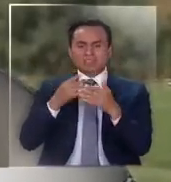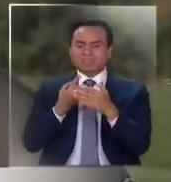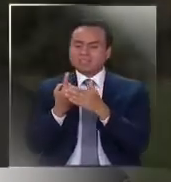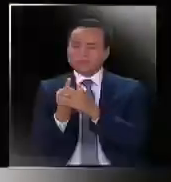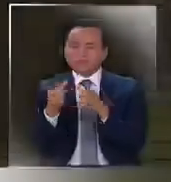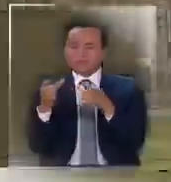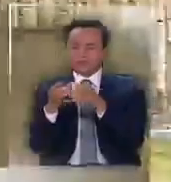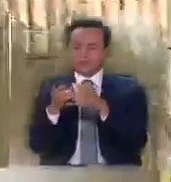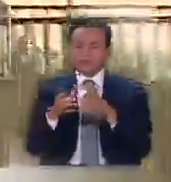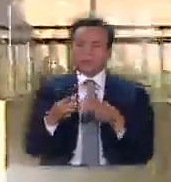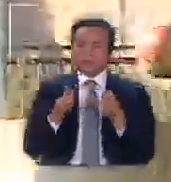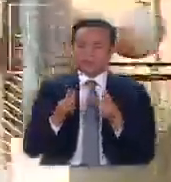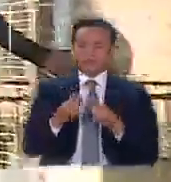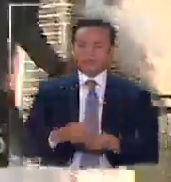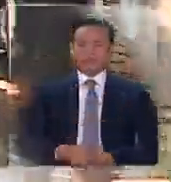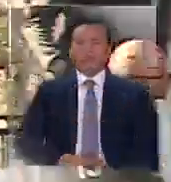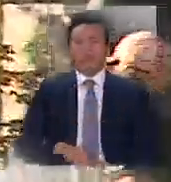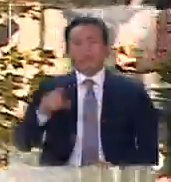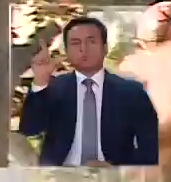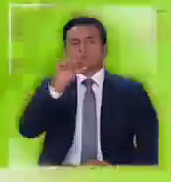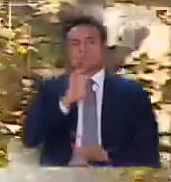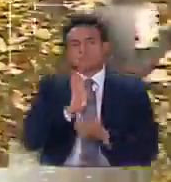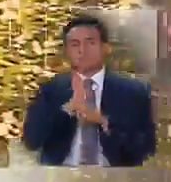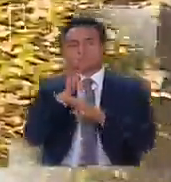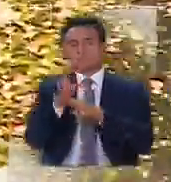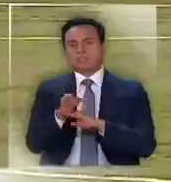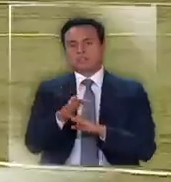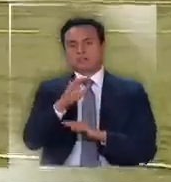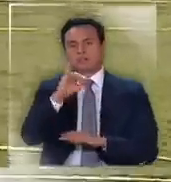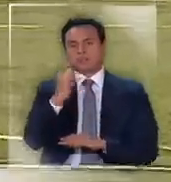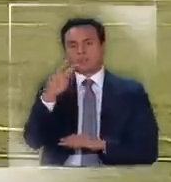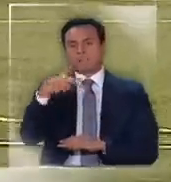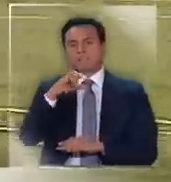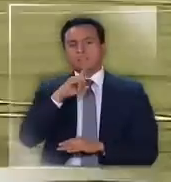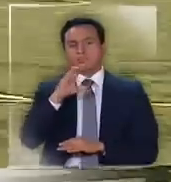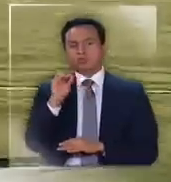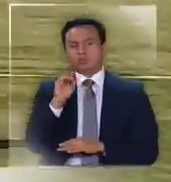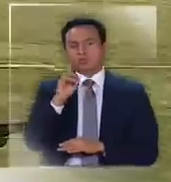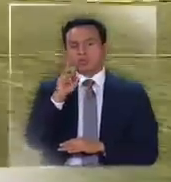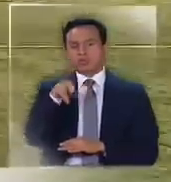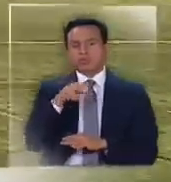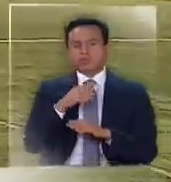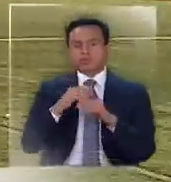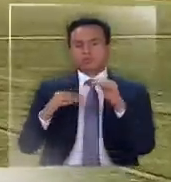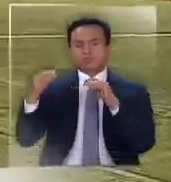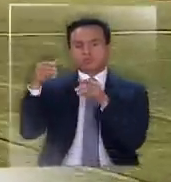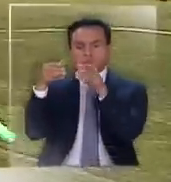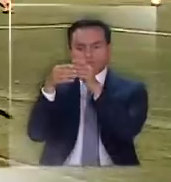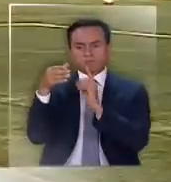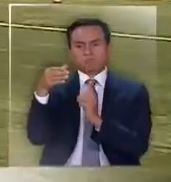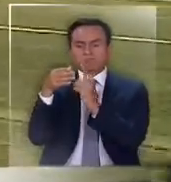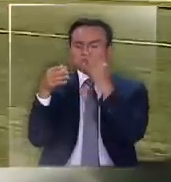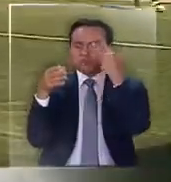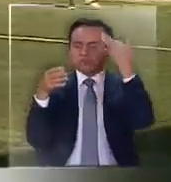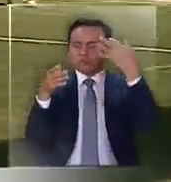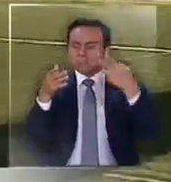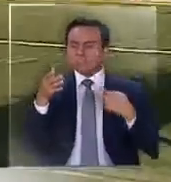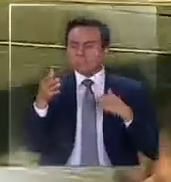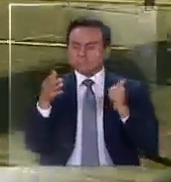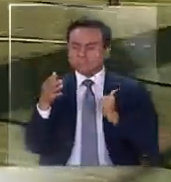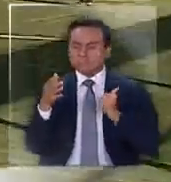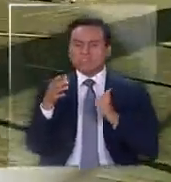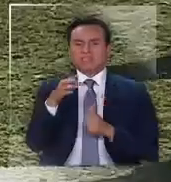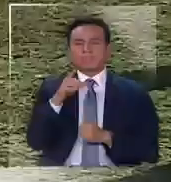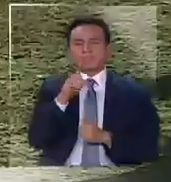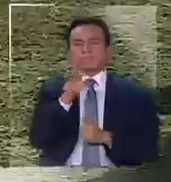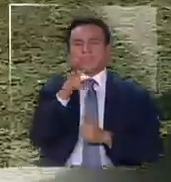manera al grupo. El lunes debe presentarse en Juan Pinto Durán y su idea es ganarse un espacio en las futuras nóminas, un sueño hecho realidad para Stefan